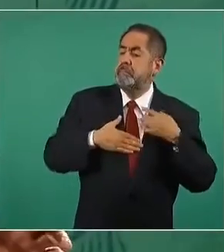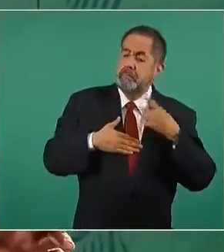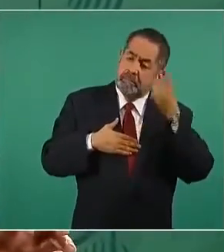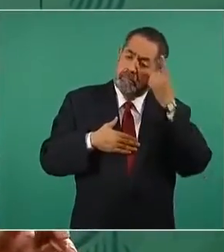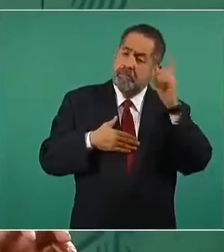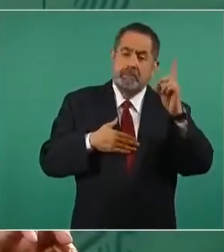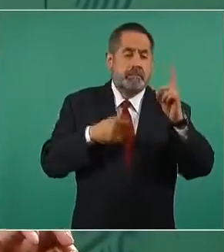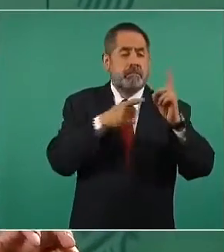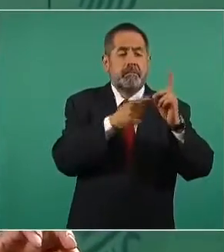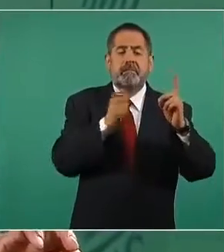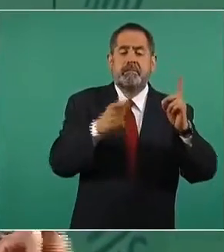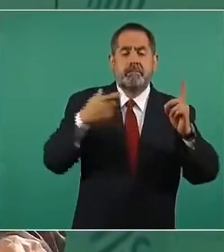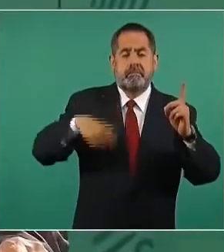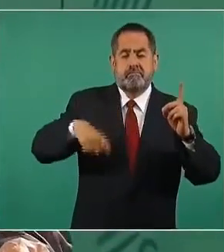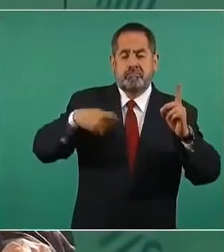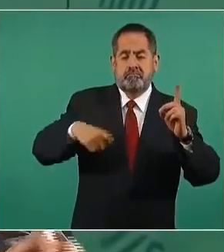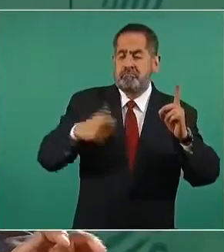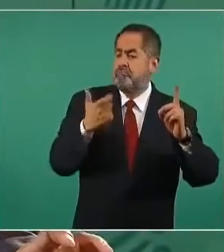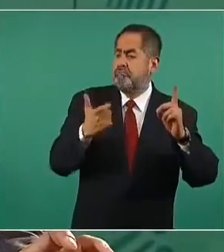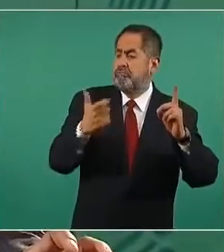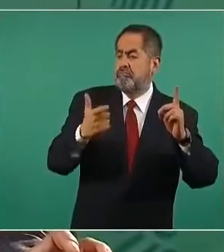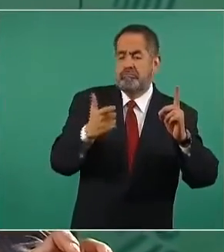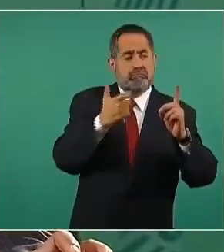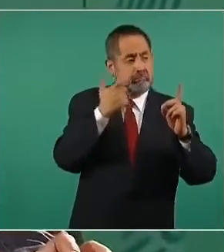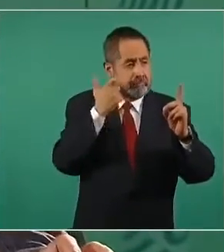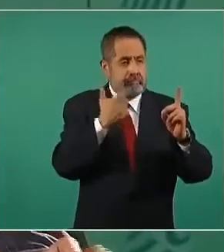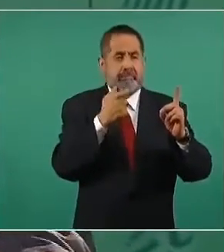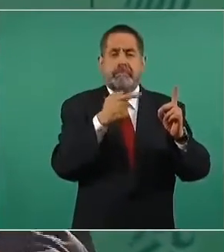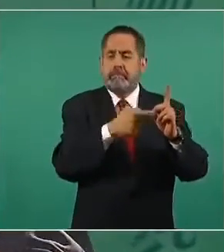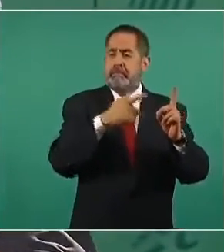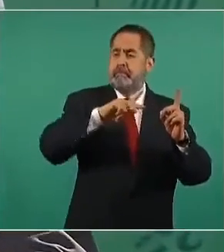pues es el dinero, es lo material.